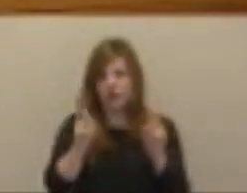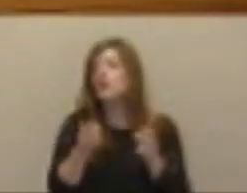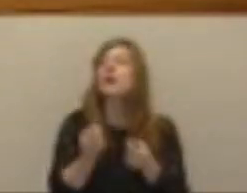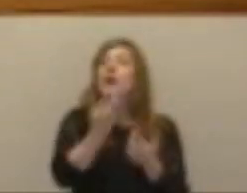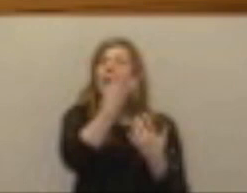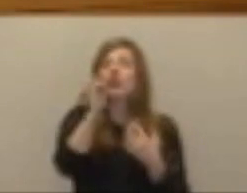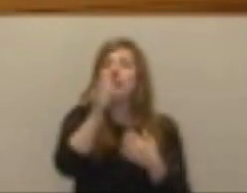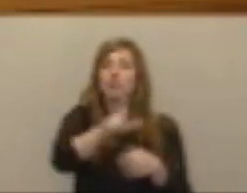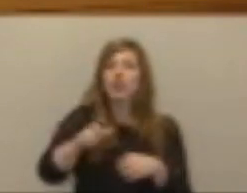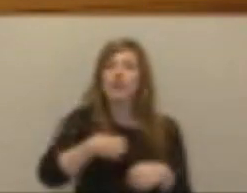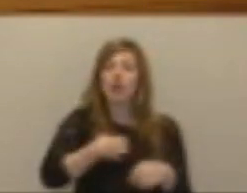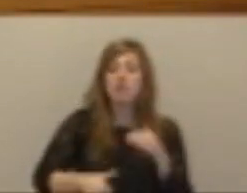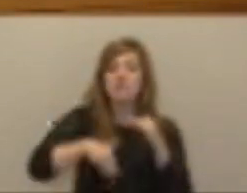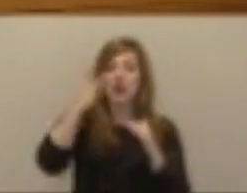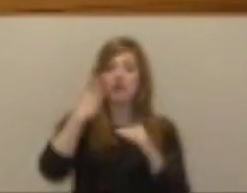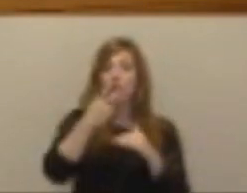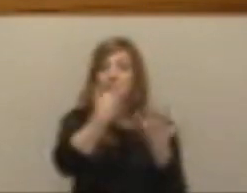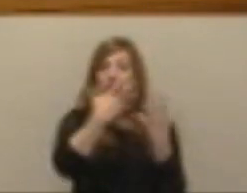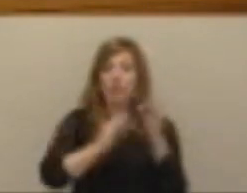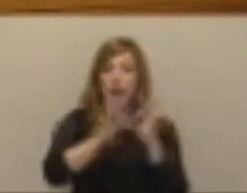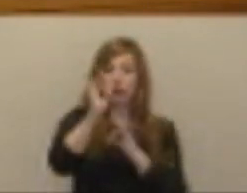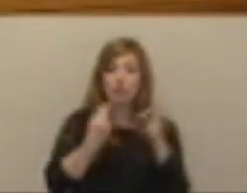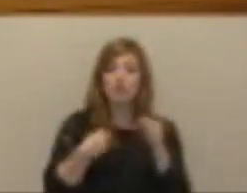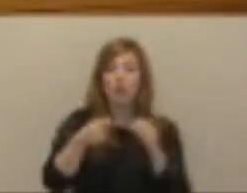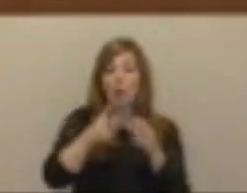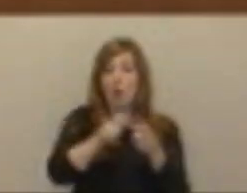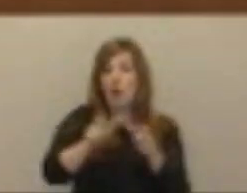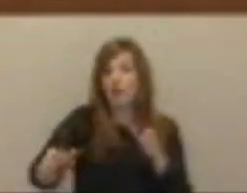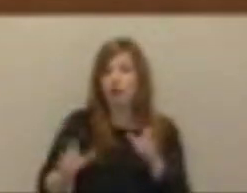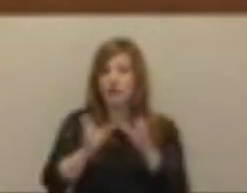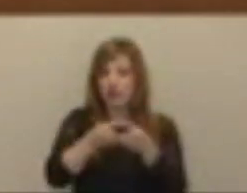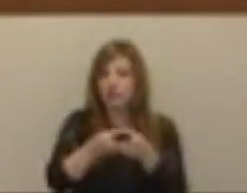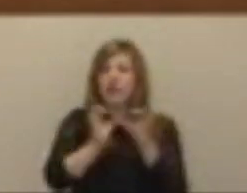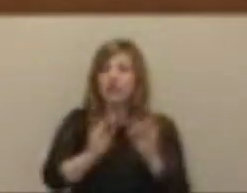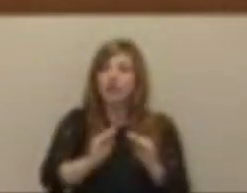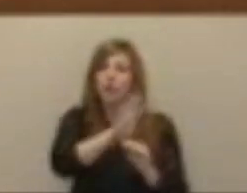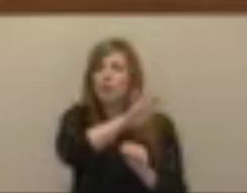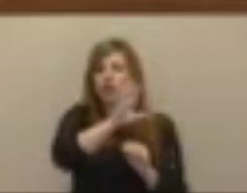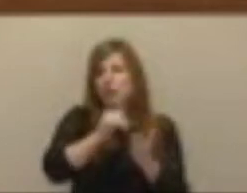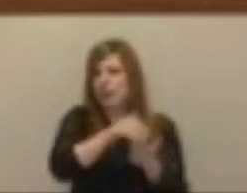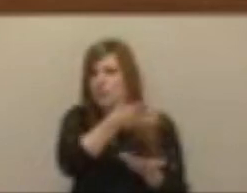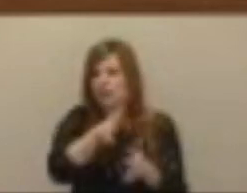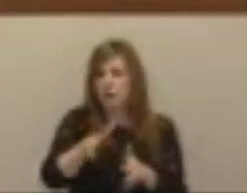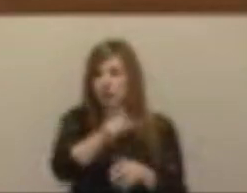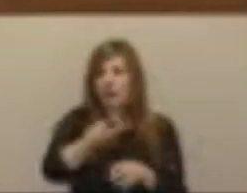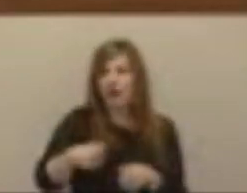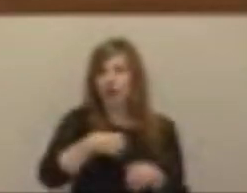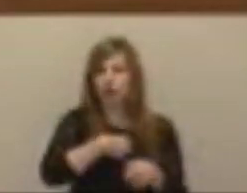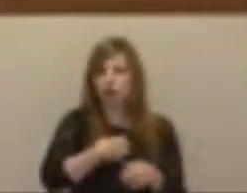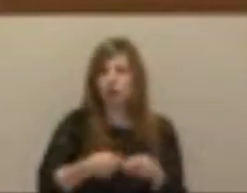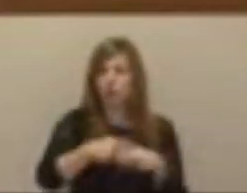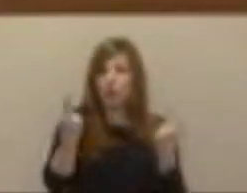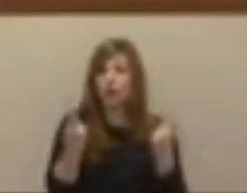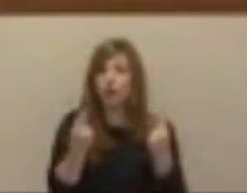400 funcionarios, un 10% de la plantilla, y otros tantos laborales. En total, prácticamente alrededor de 4.000 empleados públicos,